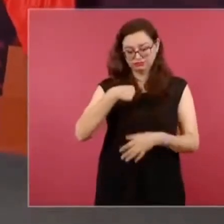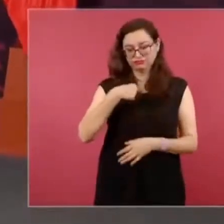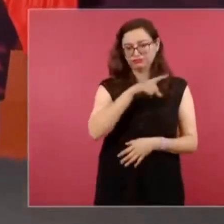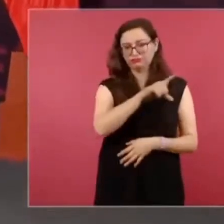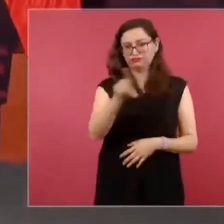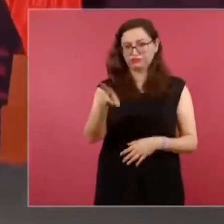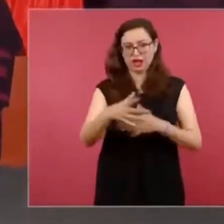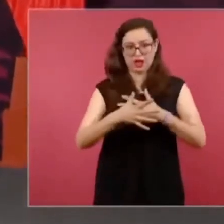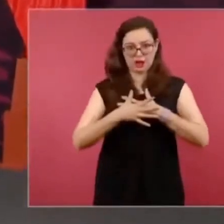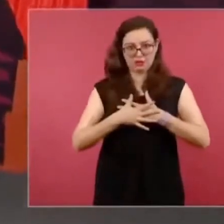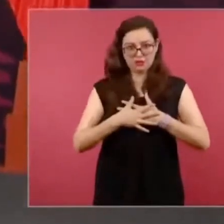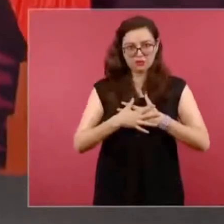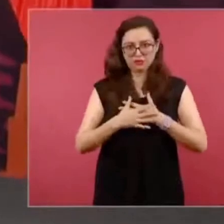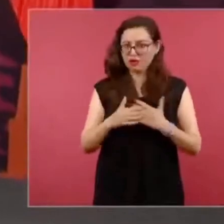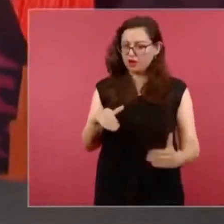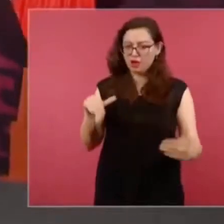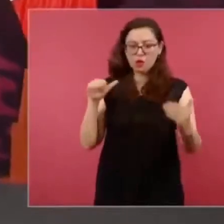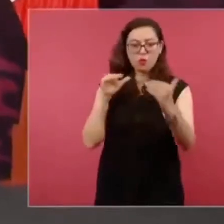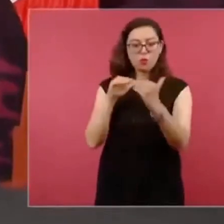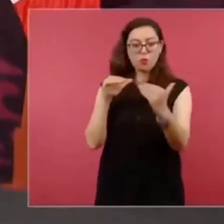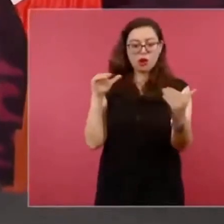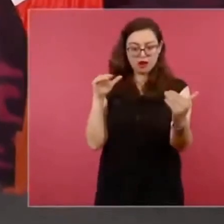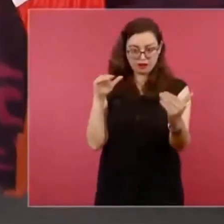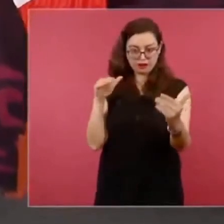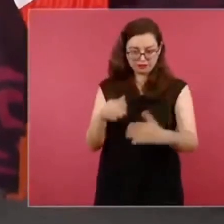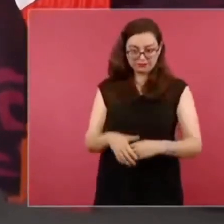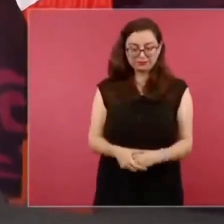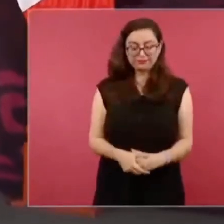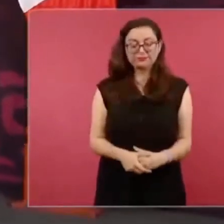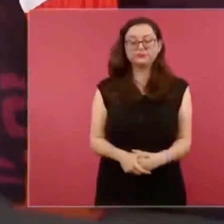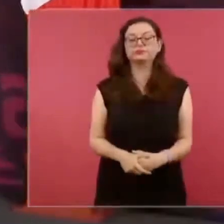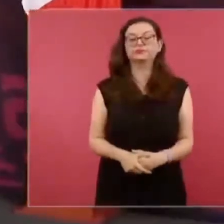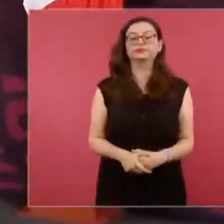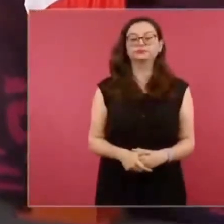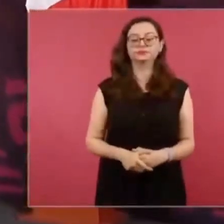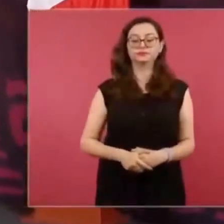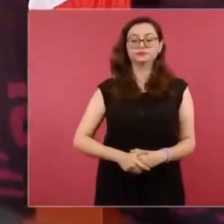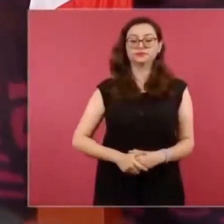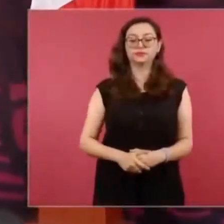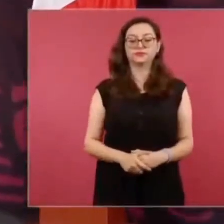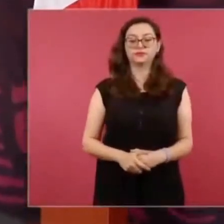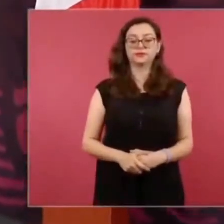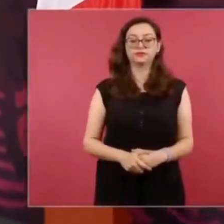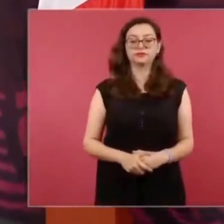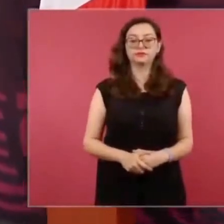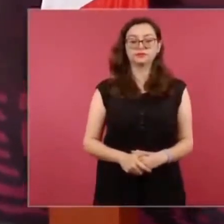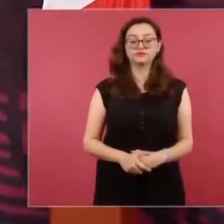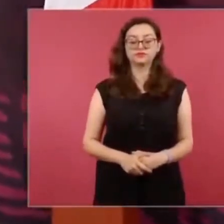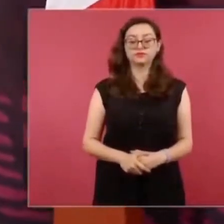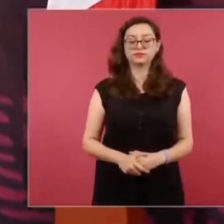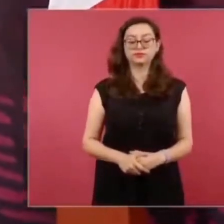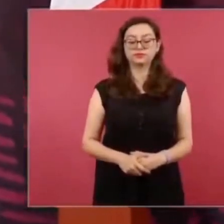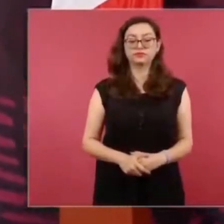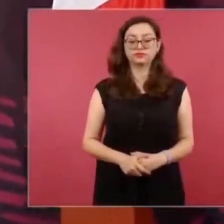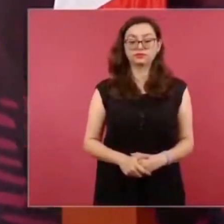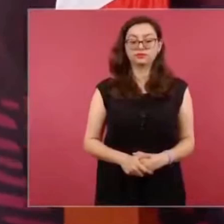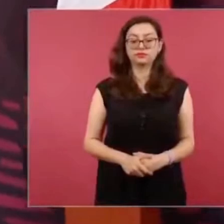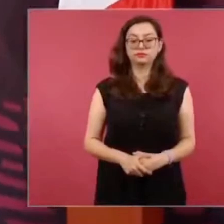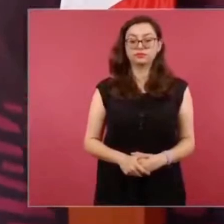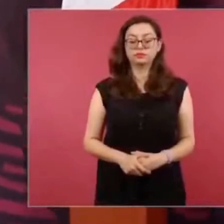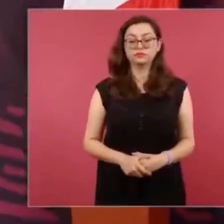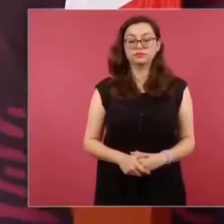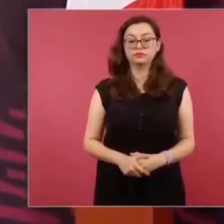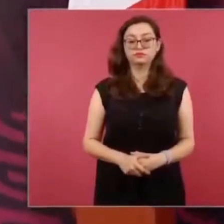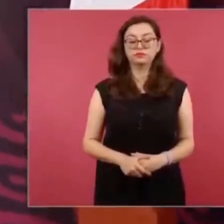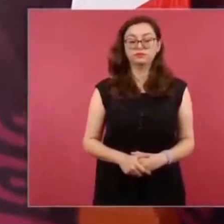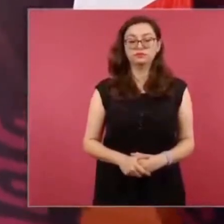Y cuando llega al poder por la fuerza,